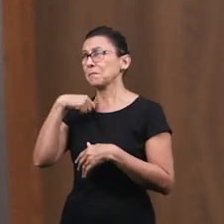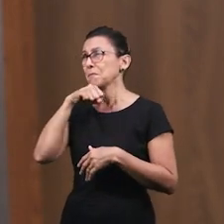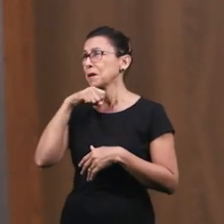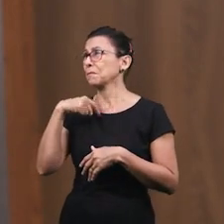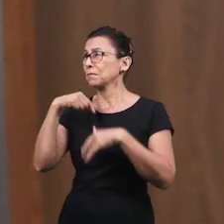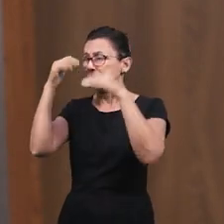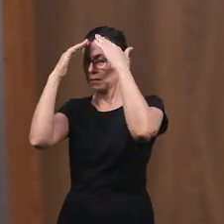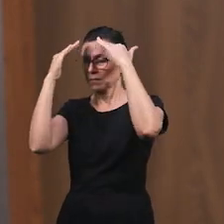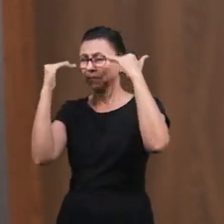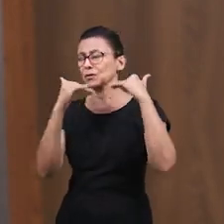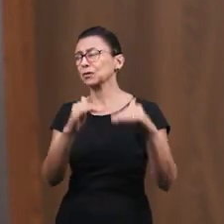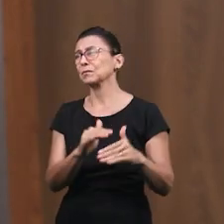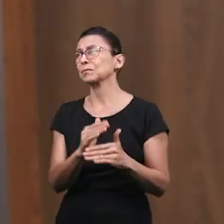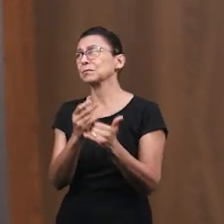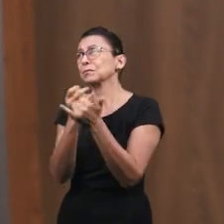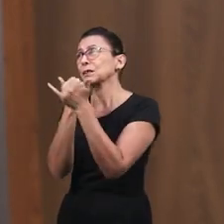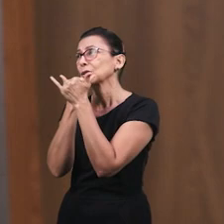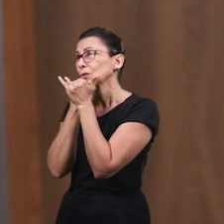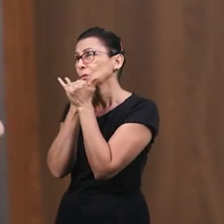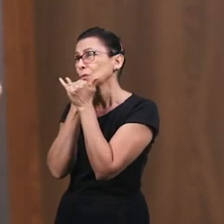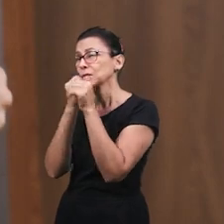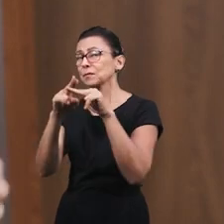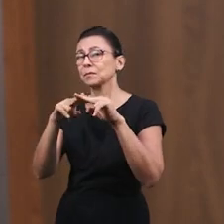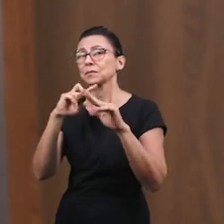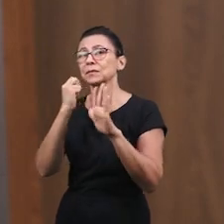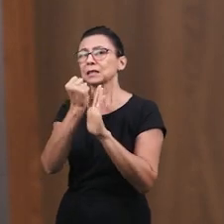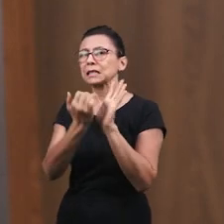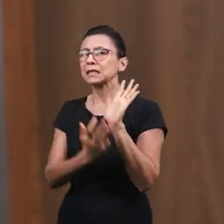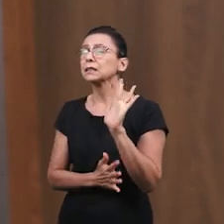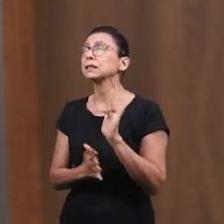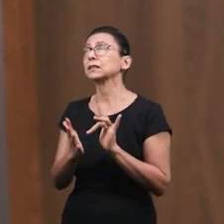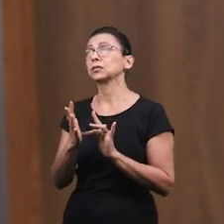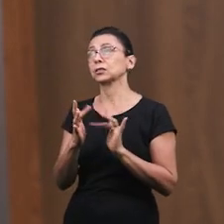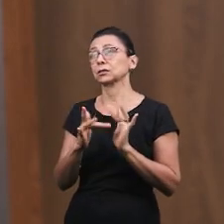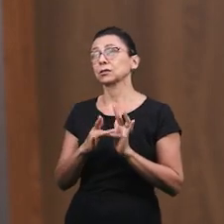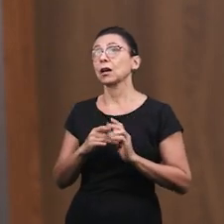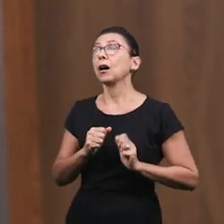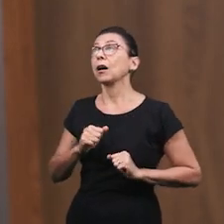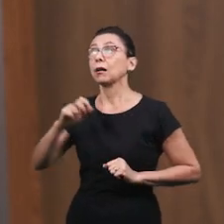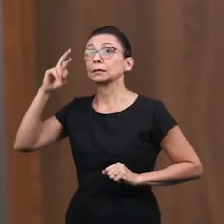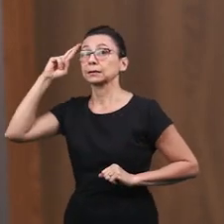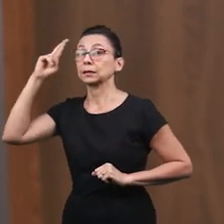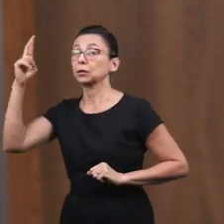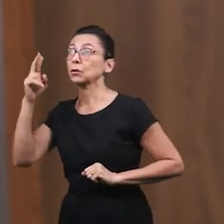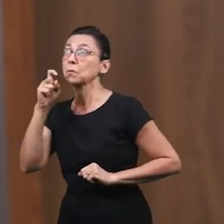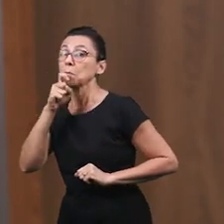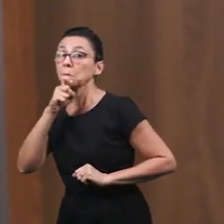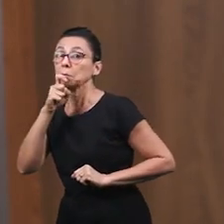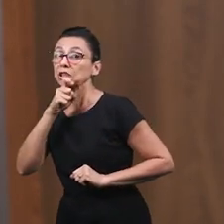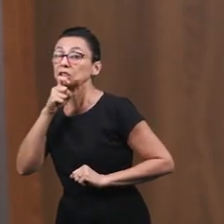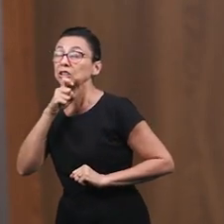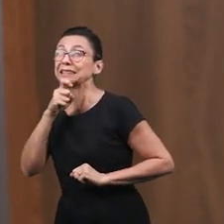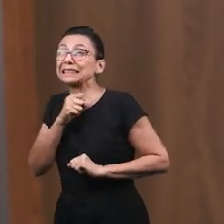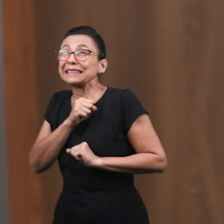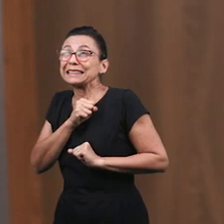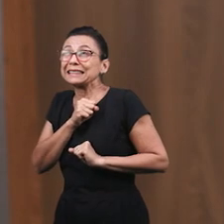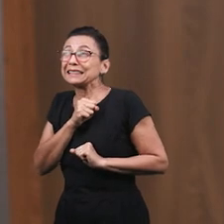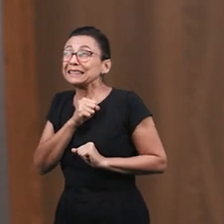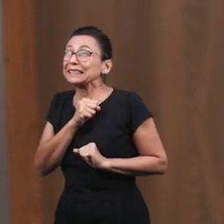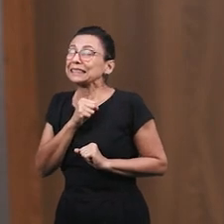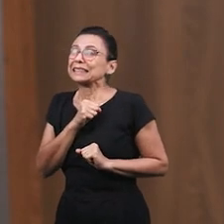a Él, Señor, yo desobedecí a mi madre, perdóname por la sangre de Jesús. Señor, yo conté una